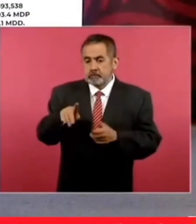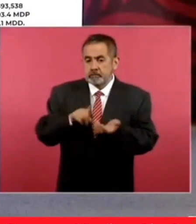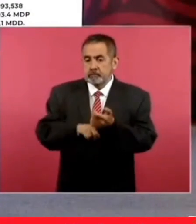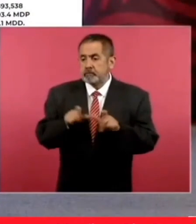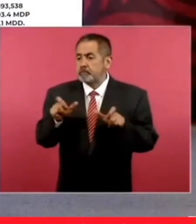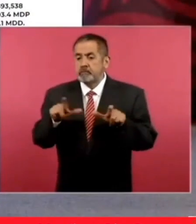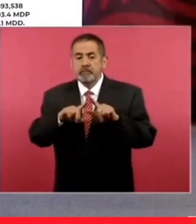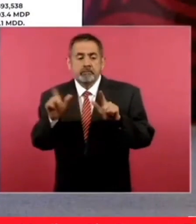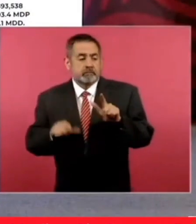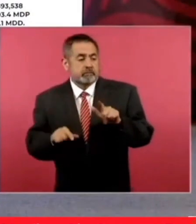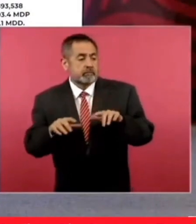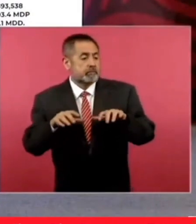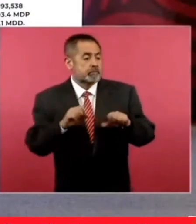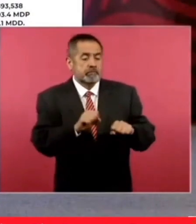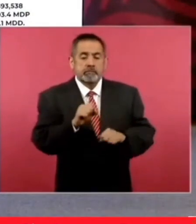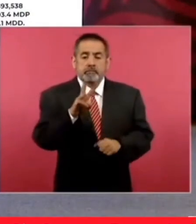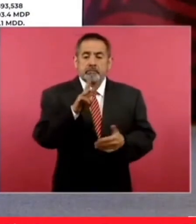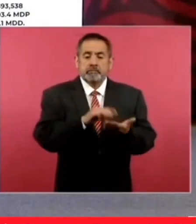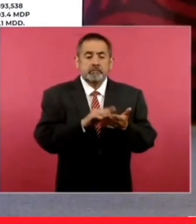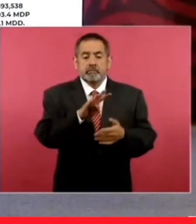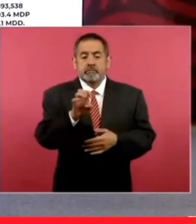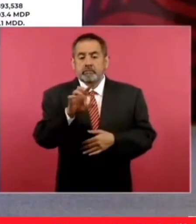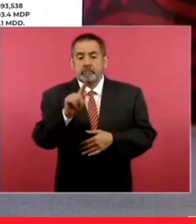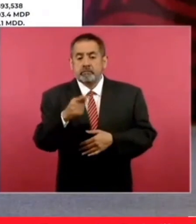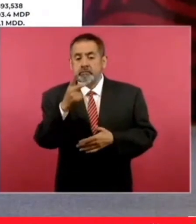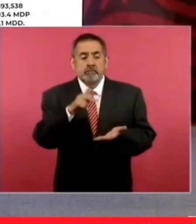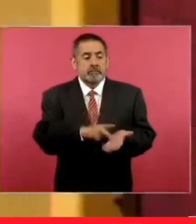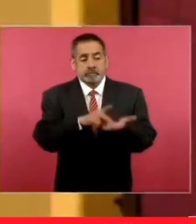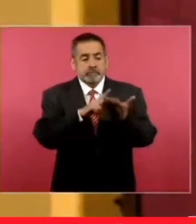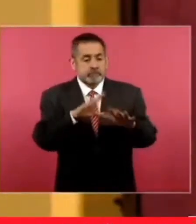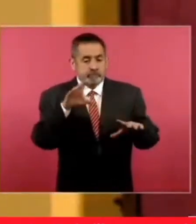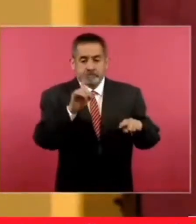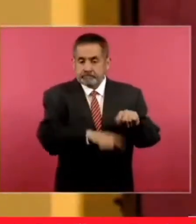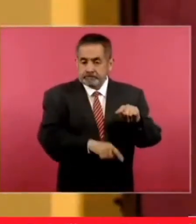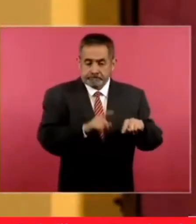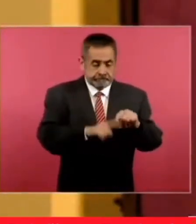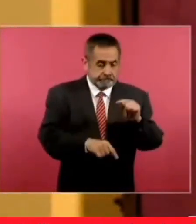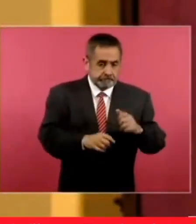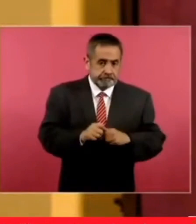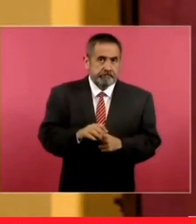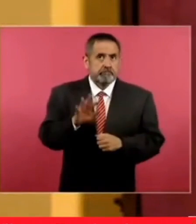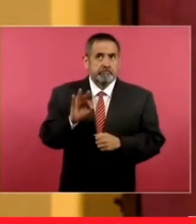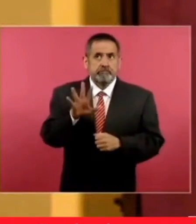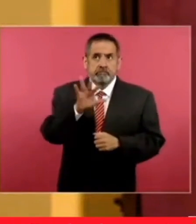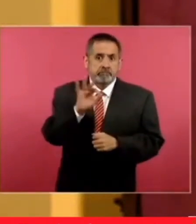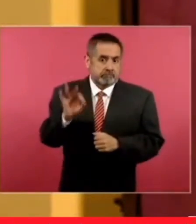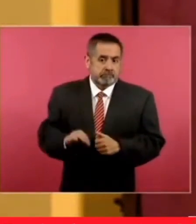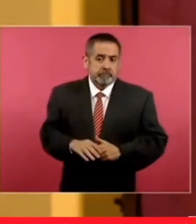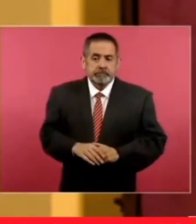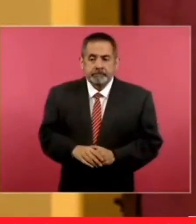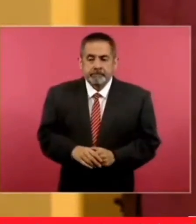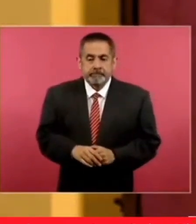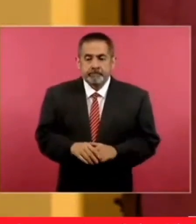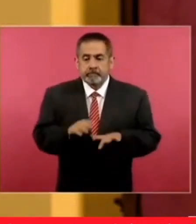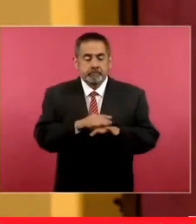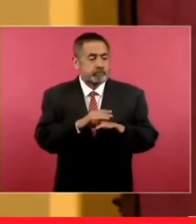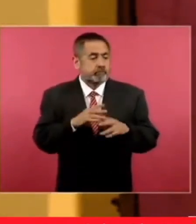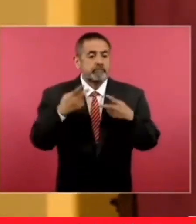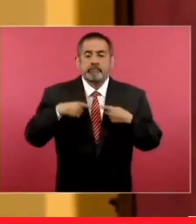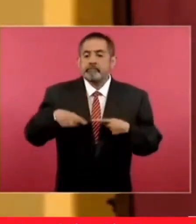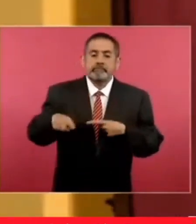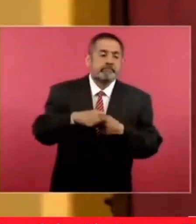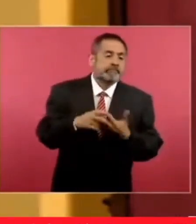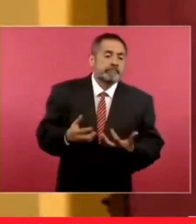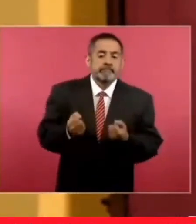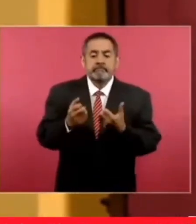ha asegurado tres mil cuatrocientos cincuenta y uno punto tres kilogramos de fentanilo El 45% en rescate humanitario